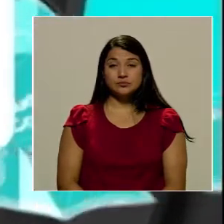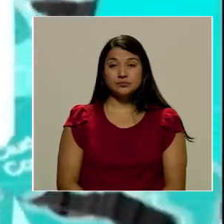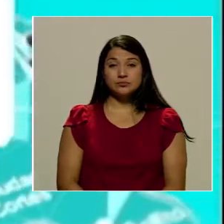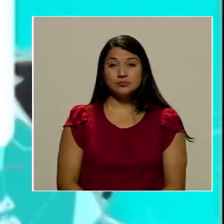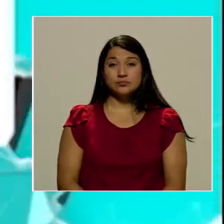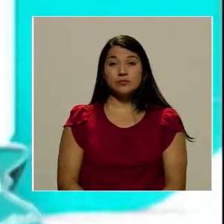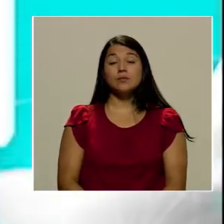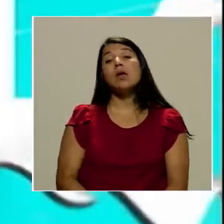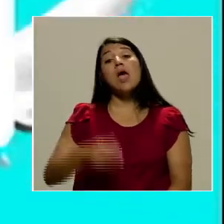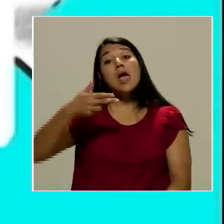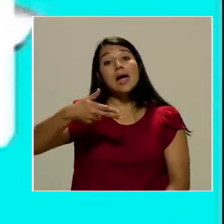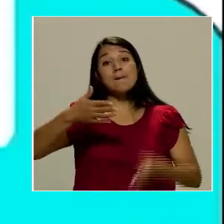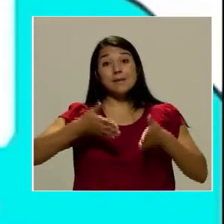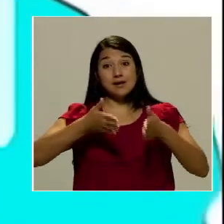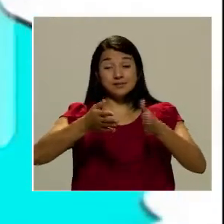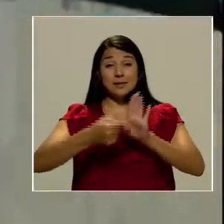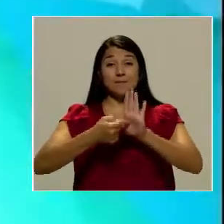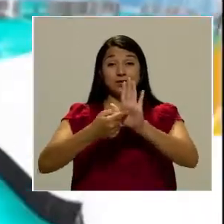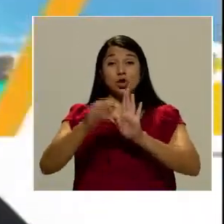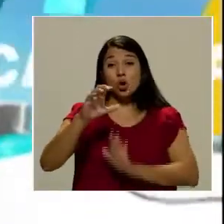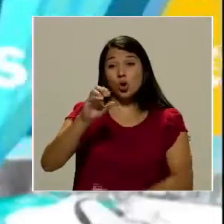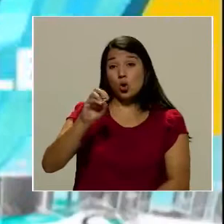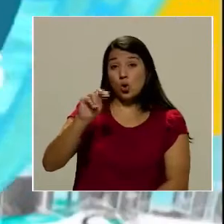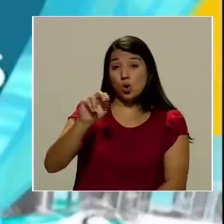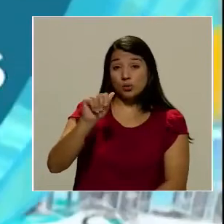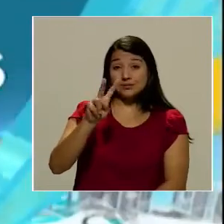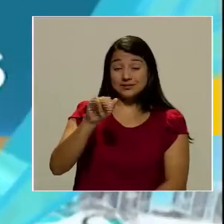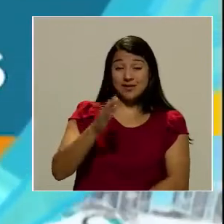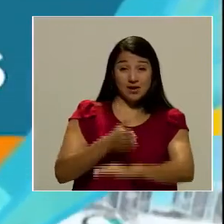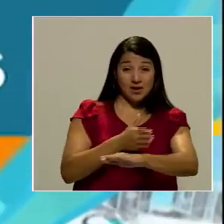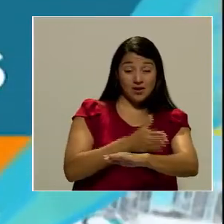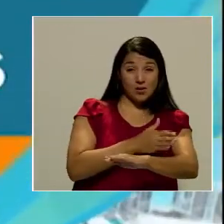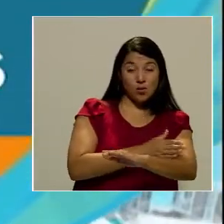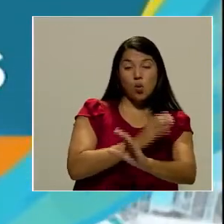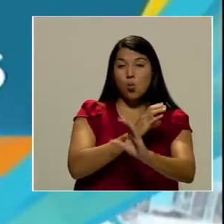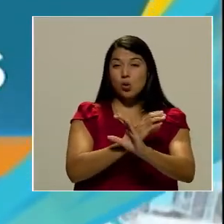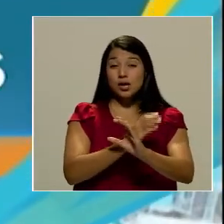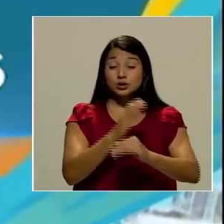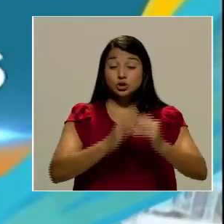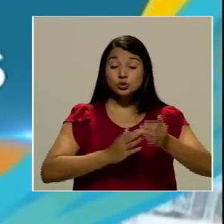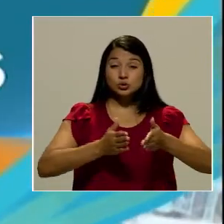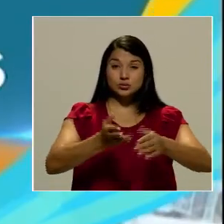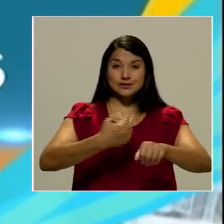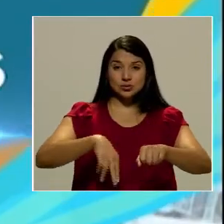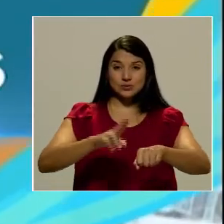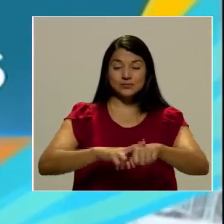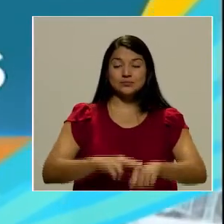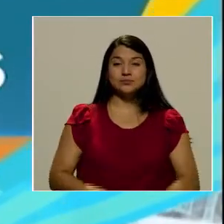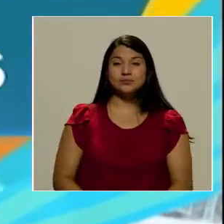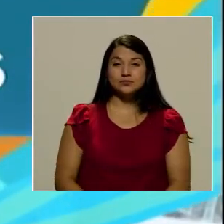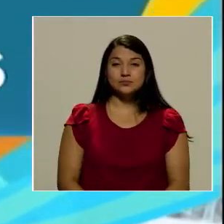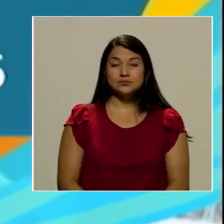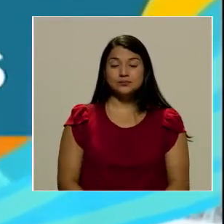La sección de cámaras viales fue presentada por CONAVI, conservando, mejorando y construyendo la red vial nacional.